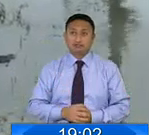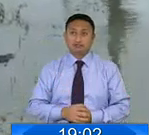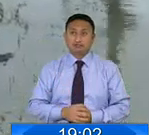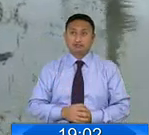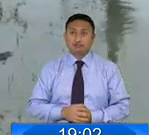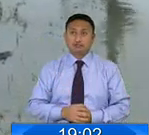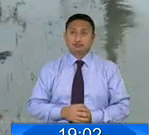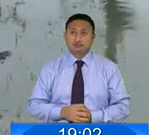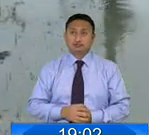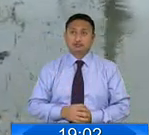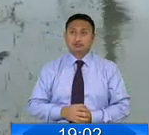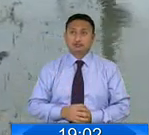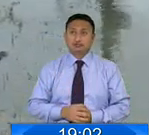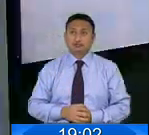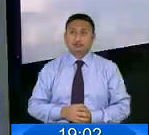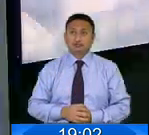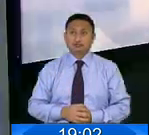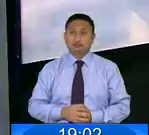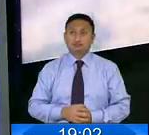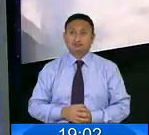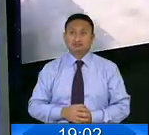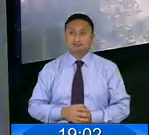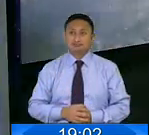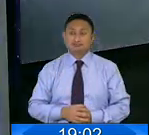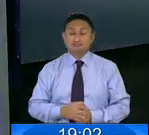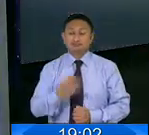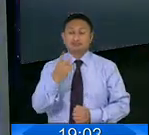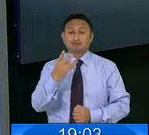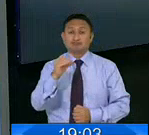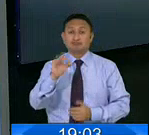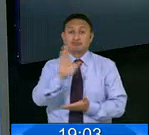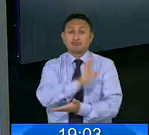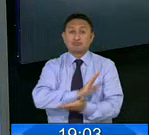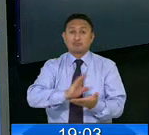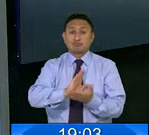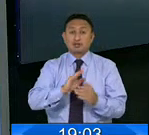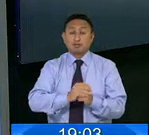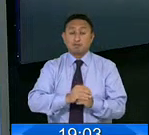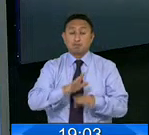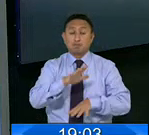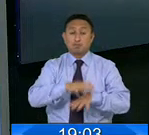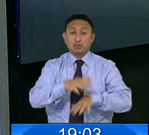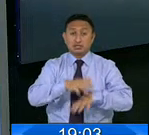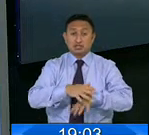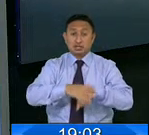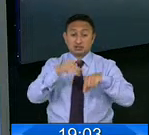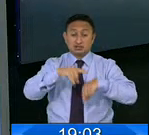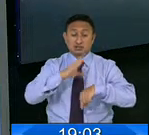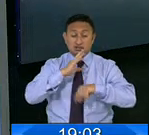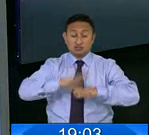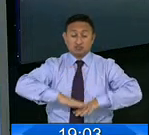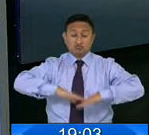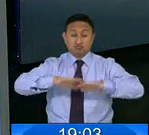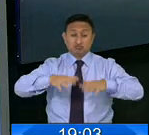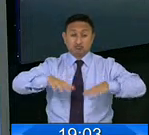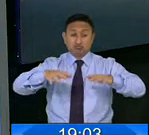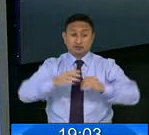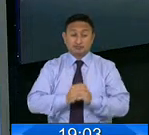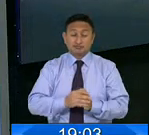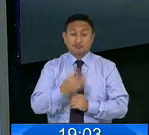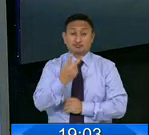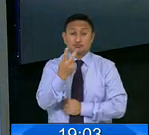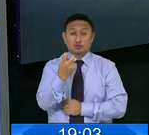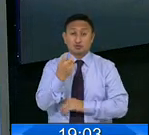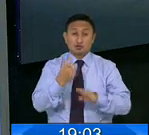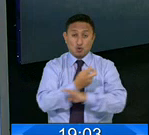informó Odette Camacho. Cerca de 20 barrios del cantón Machala resultaron inundados como resultado de más de